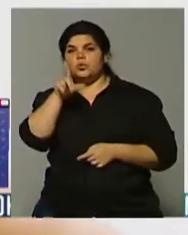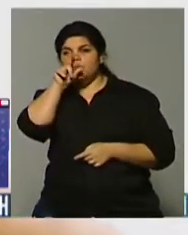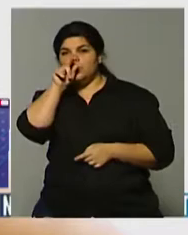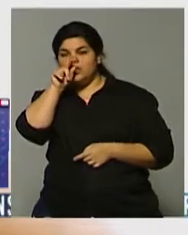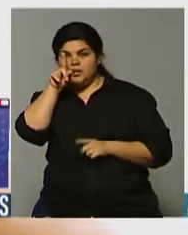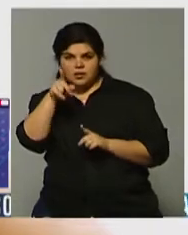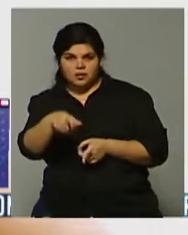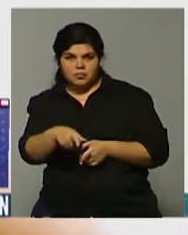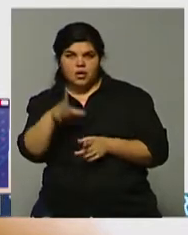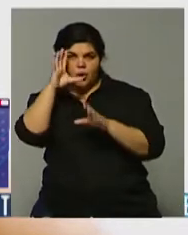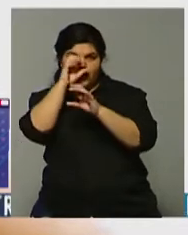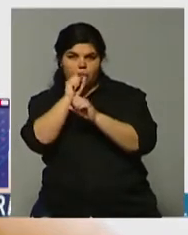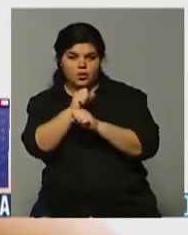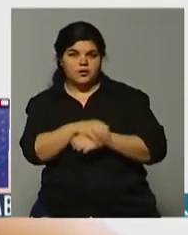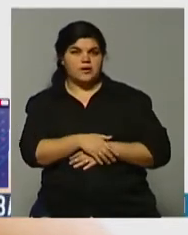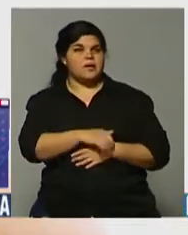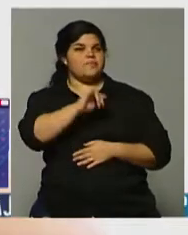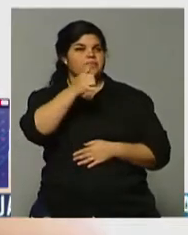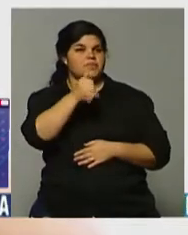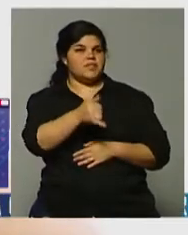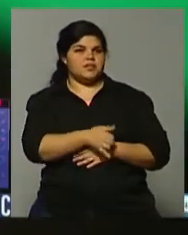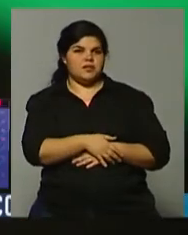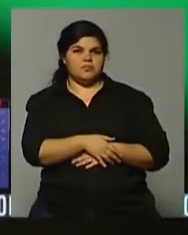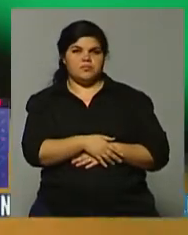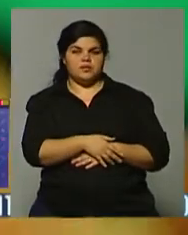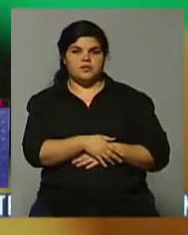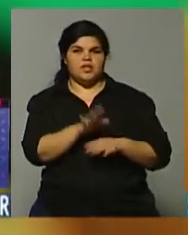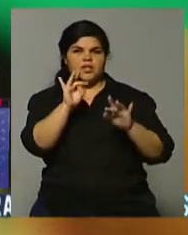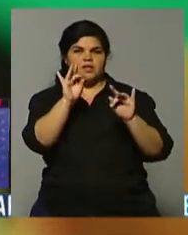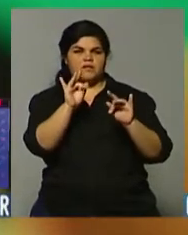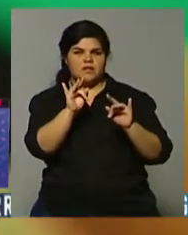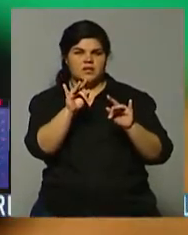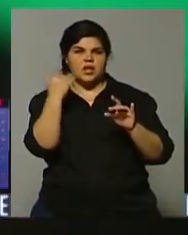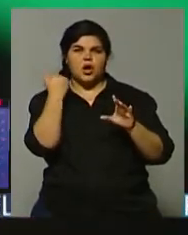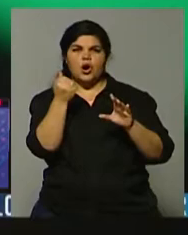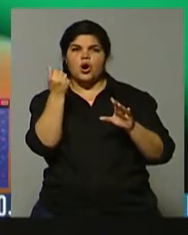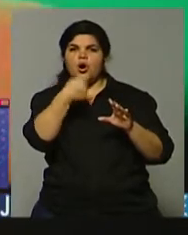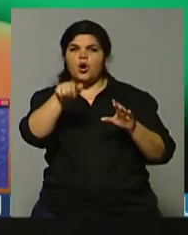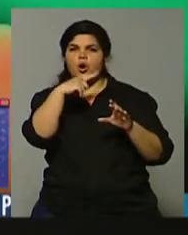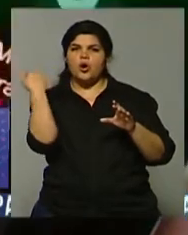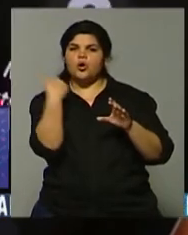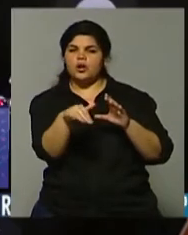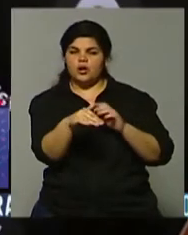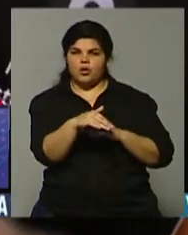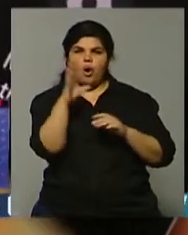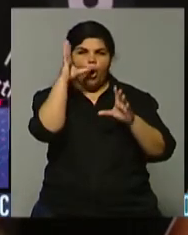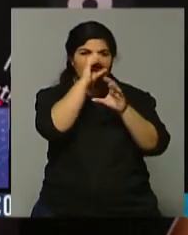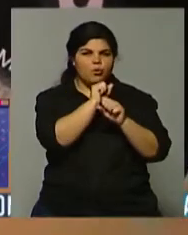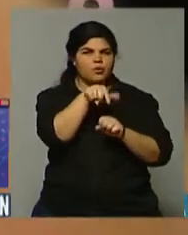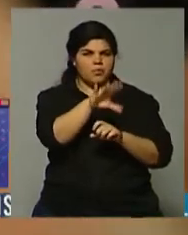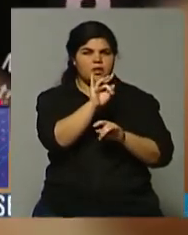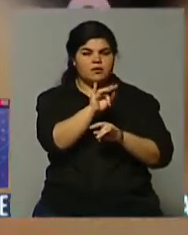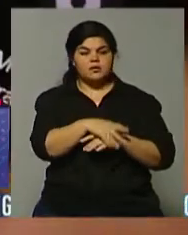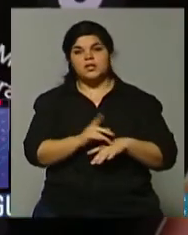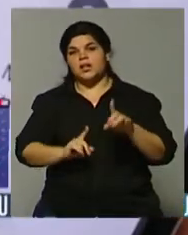Twitter en modo oscuro, pero me cuesta el correo electrónico en modo oscuro. Ah, ¿qué tenés? Bueno, porque hay un tema. El modo oscuro funciona en